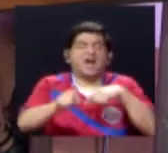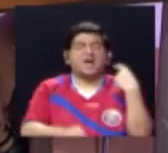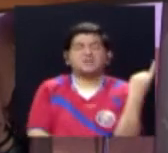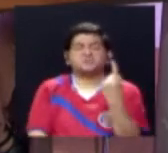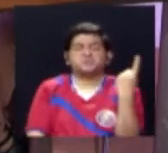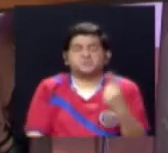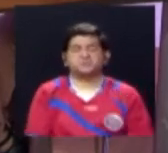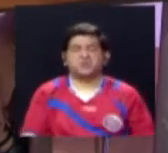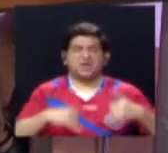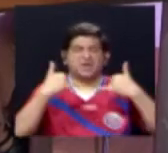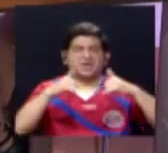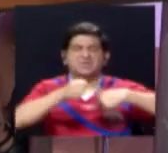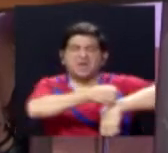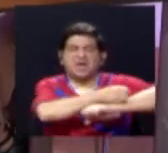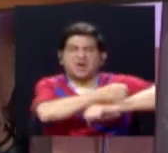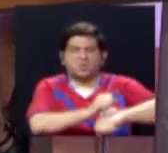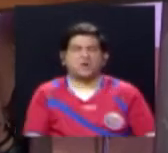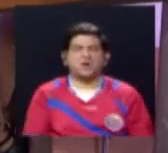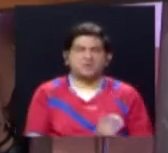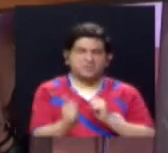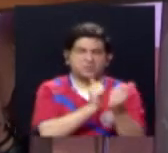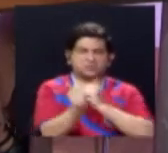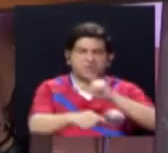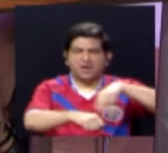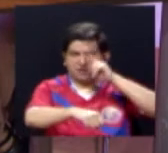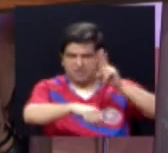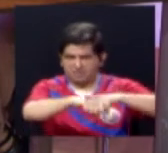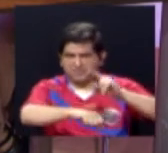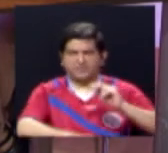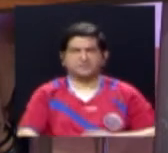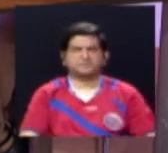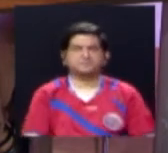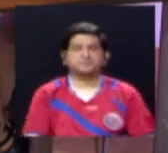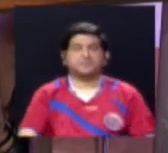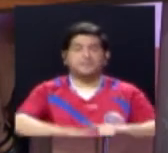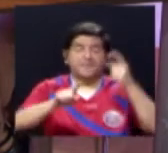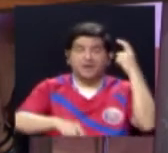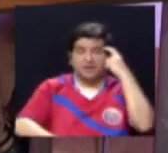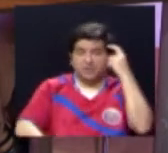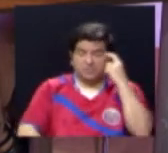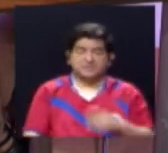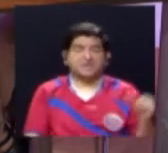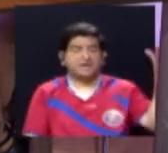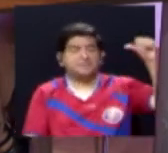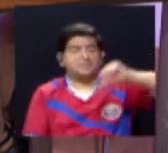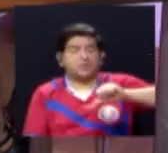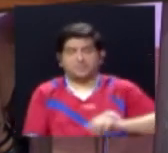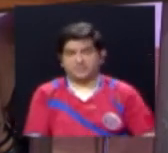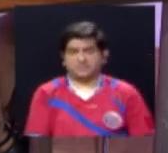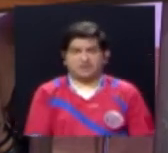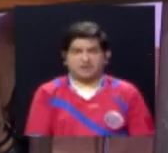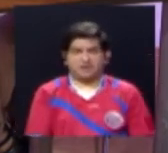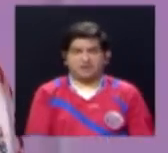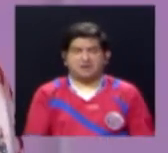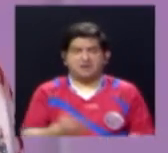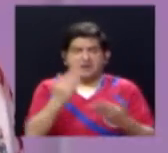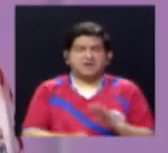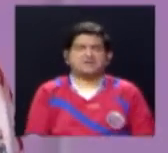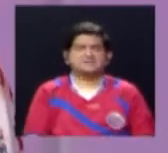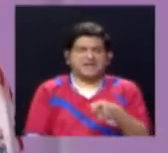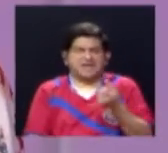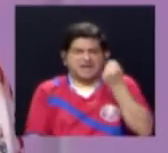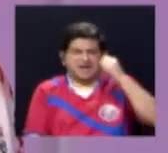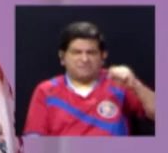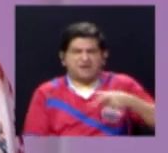siempre nos las dio de fútbol campeonato nacional verdad pero se piensa que es porque pierden entonces en se desquita con las mujeres